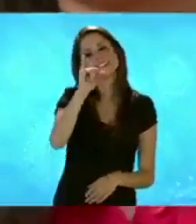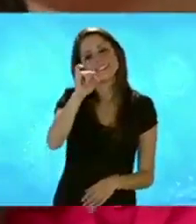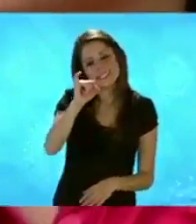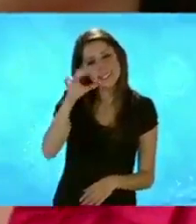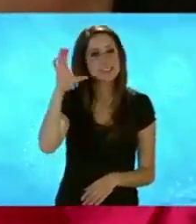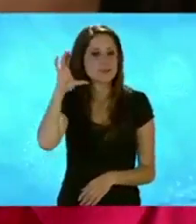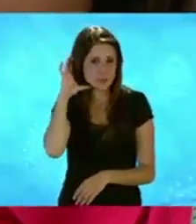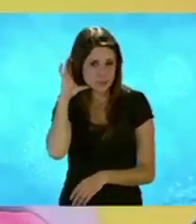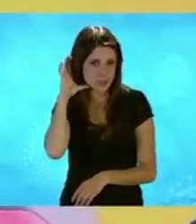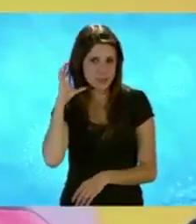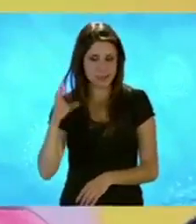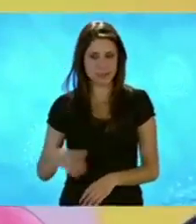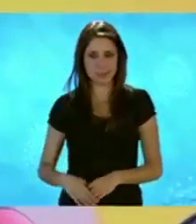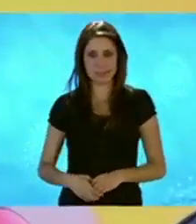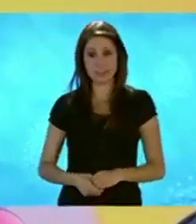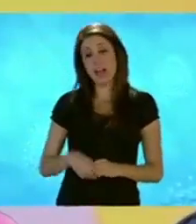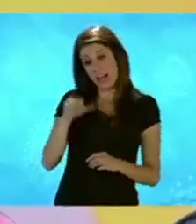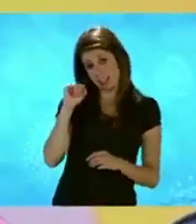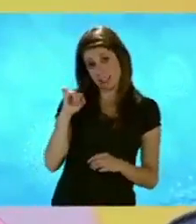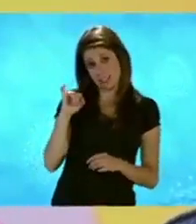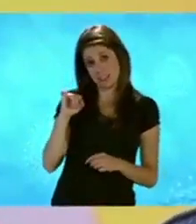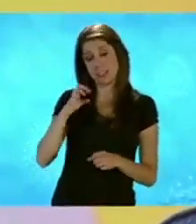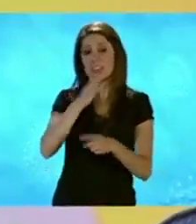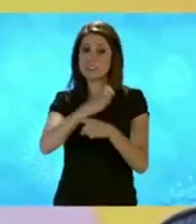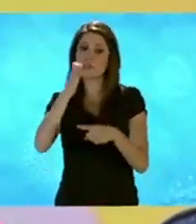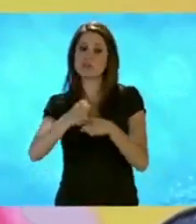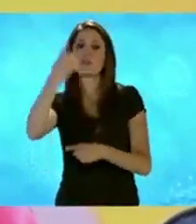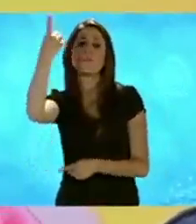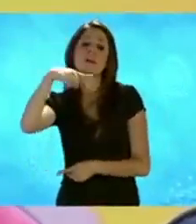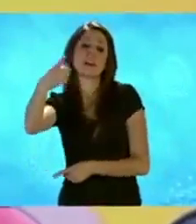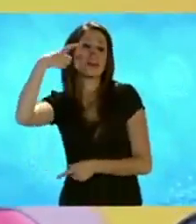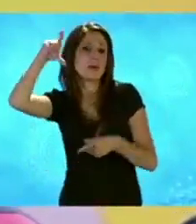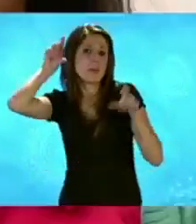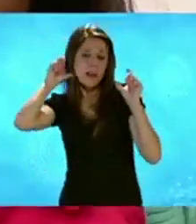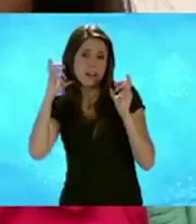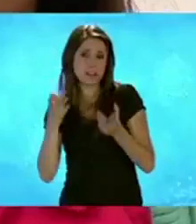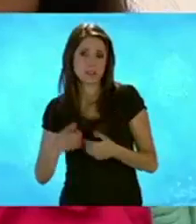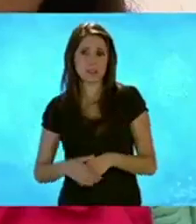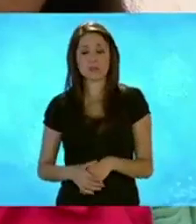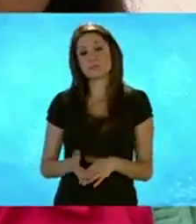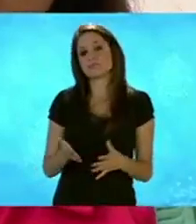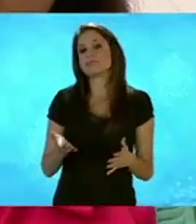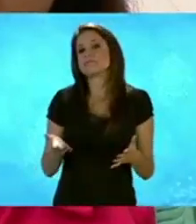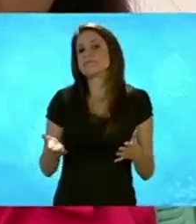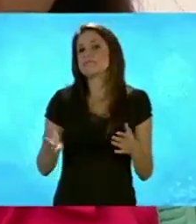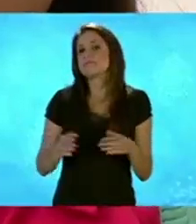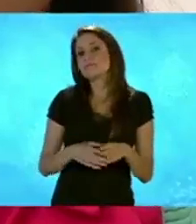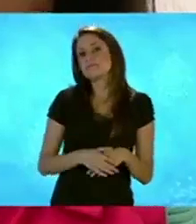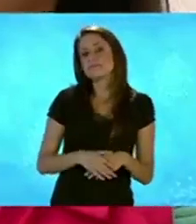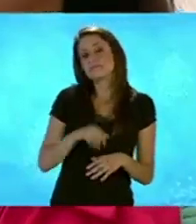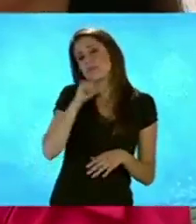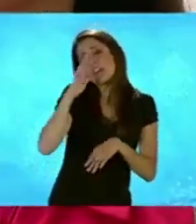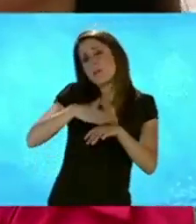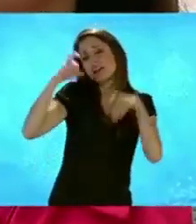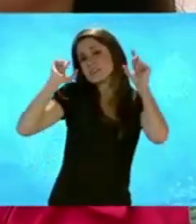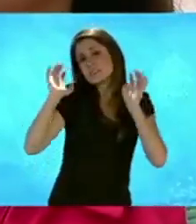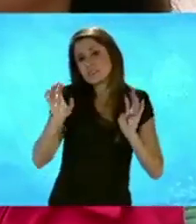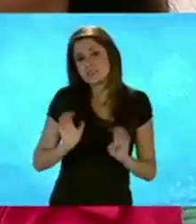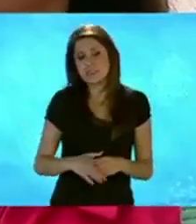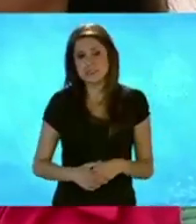escuché. Ah, sí. Entonces, ¿por aquí los usas? Pues, nada